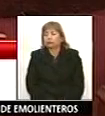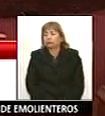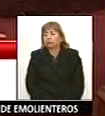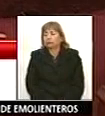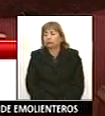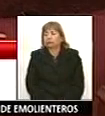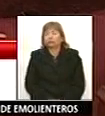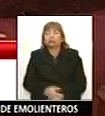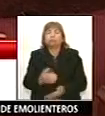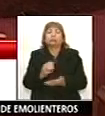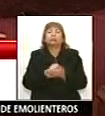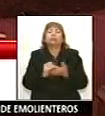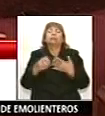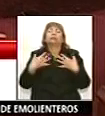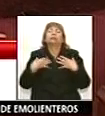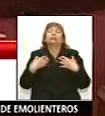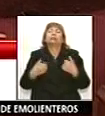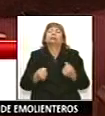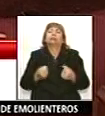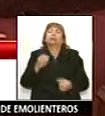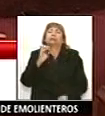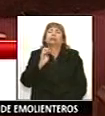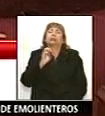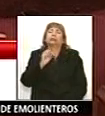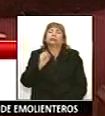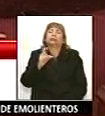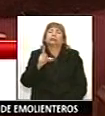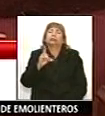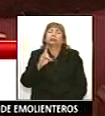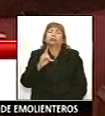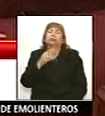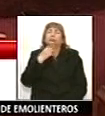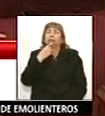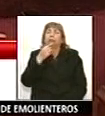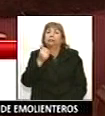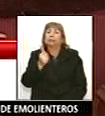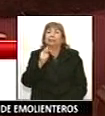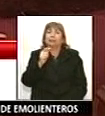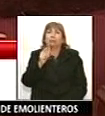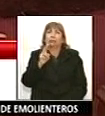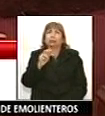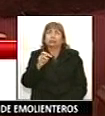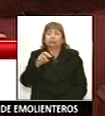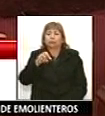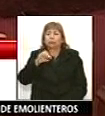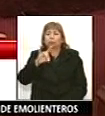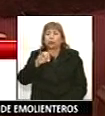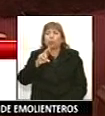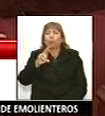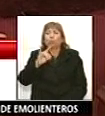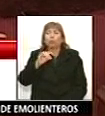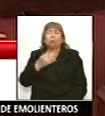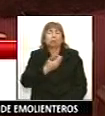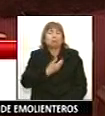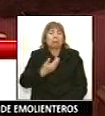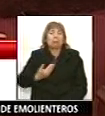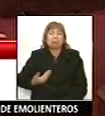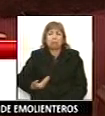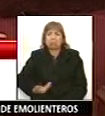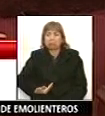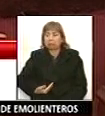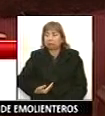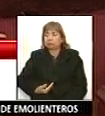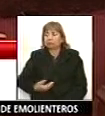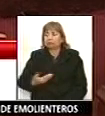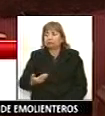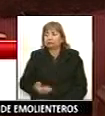el sector salud, en Atalaya, en Purús, el gobierno, el presidente